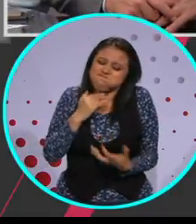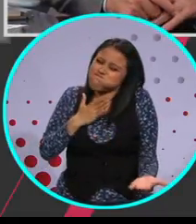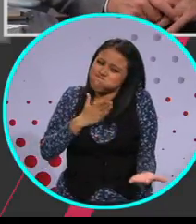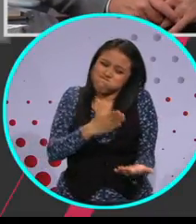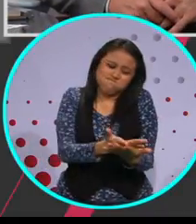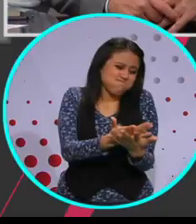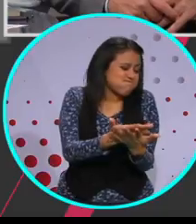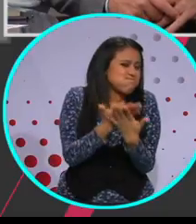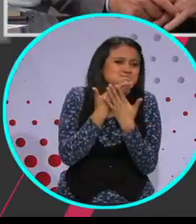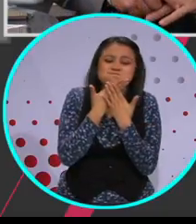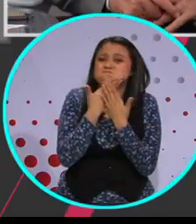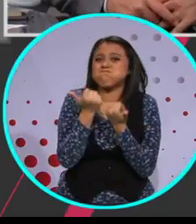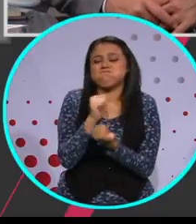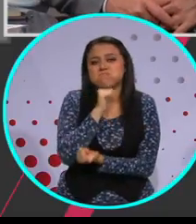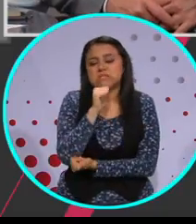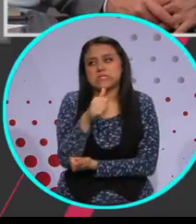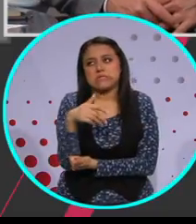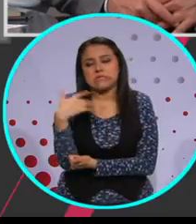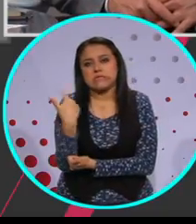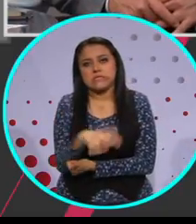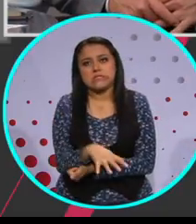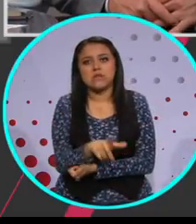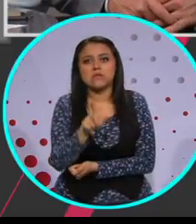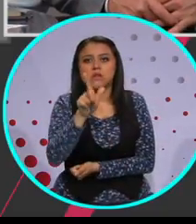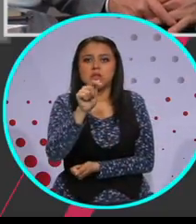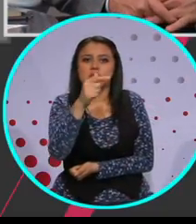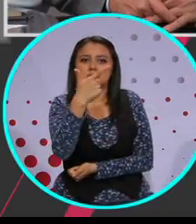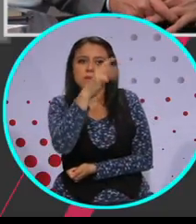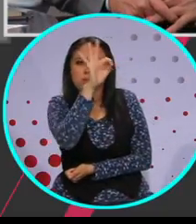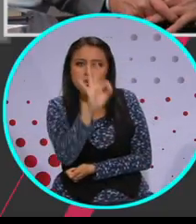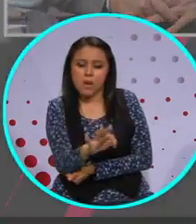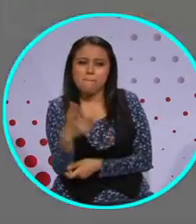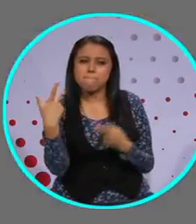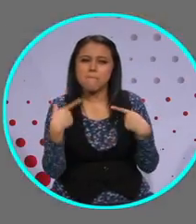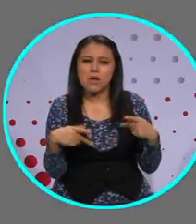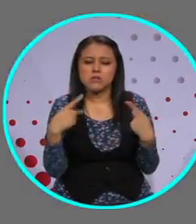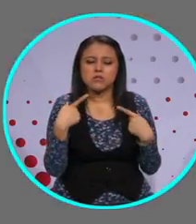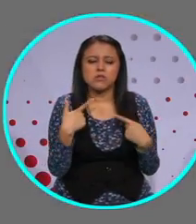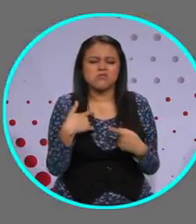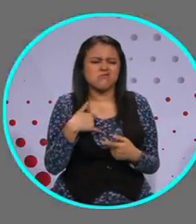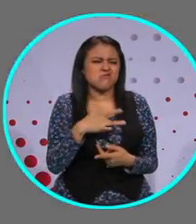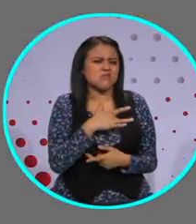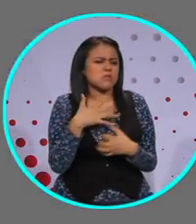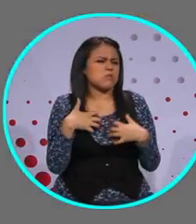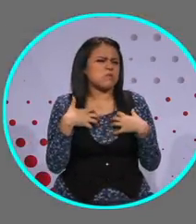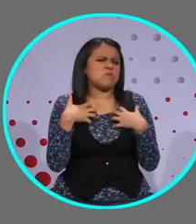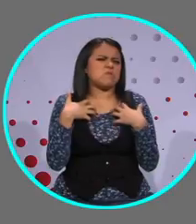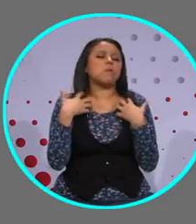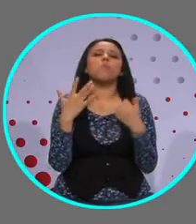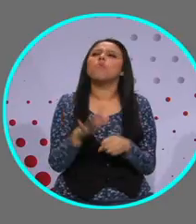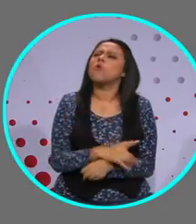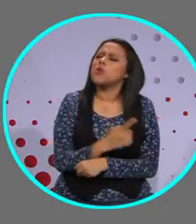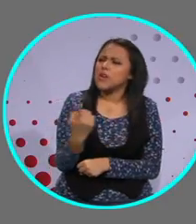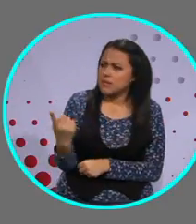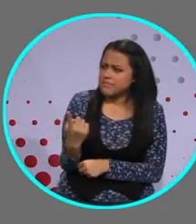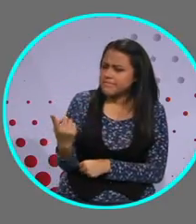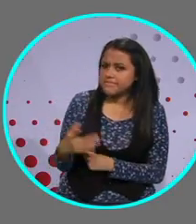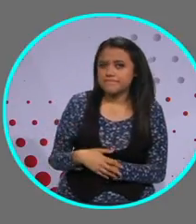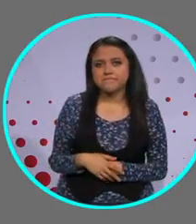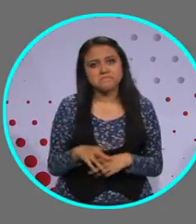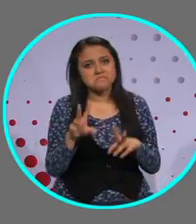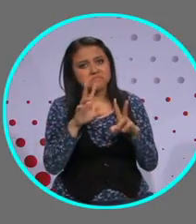triste 7 77 por ciento de las personas se siente enojada porque por distintas